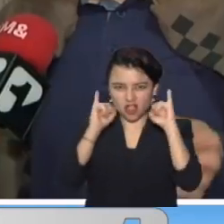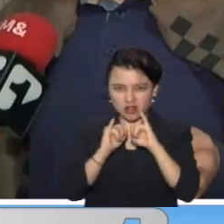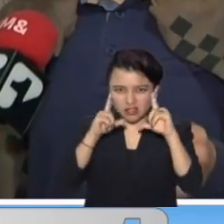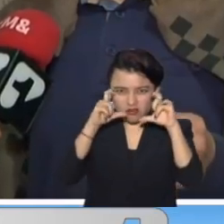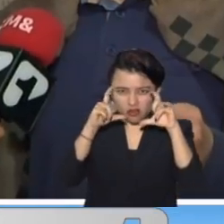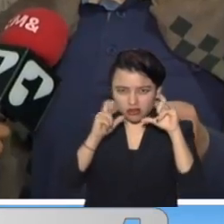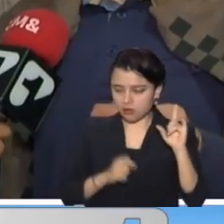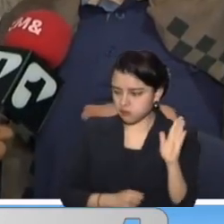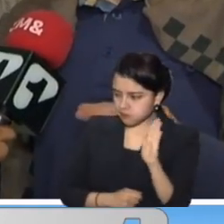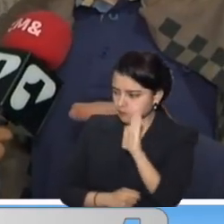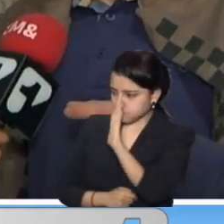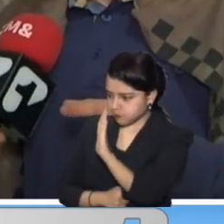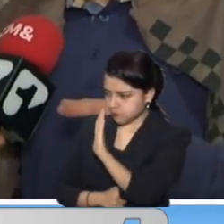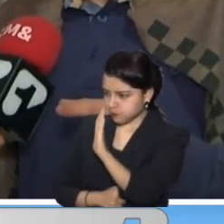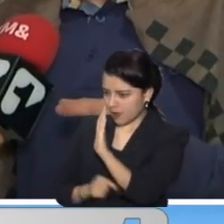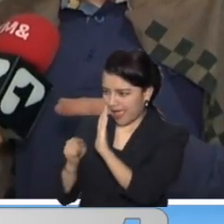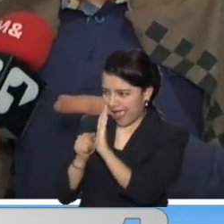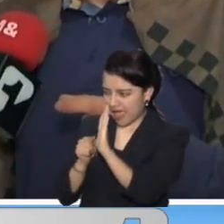a la clínica León 13.